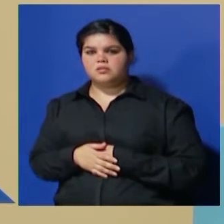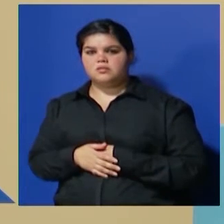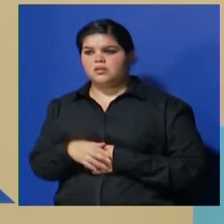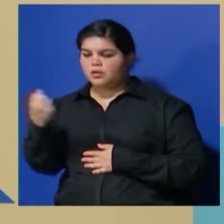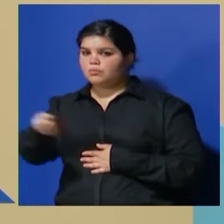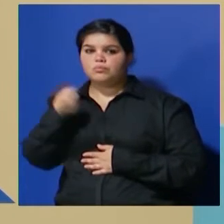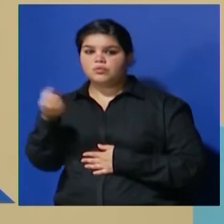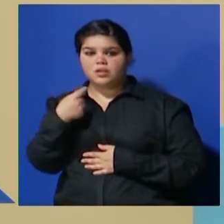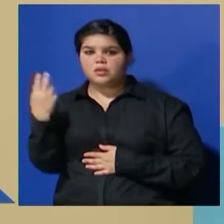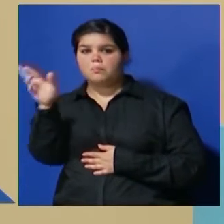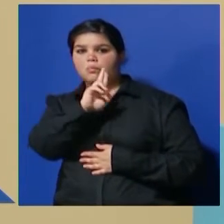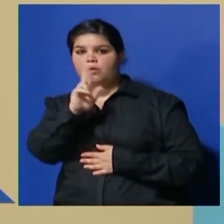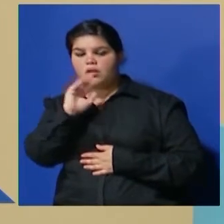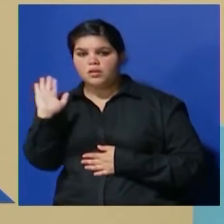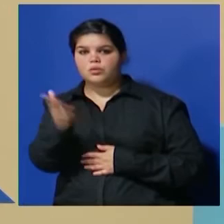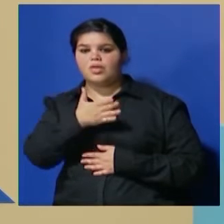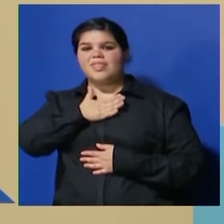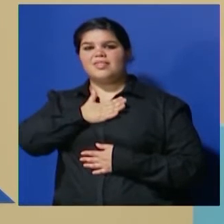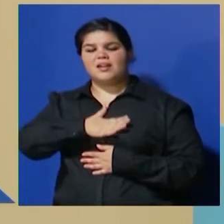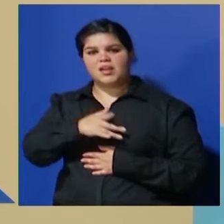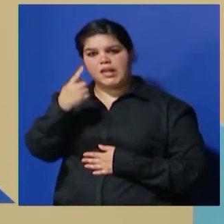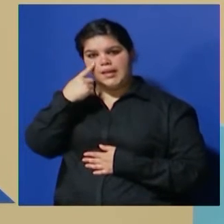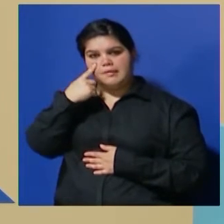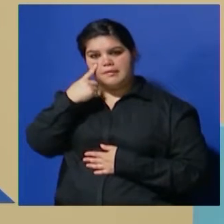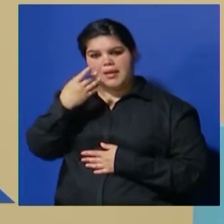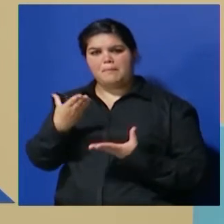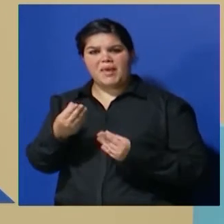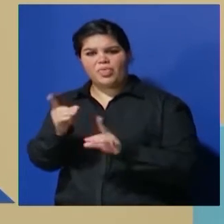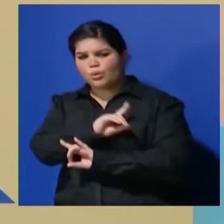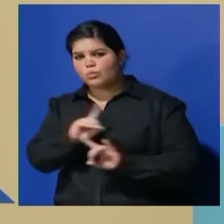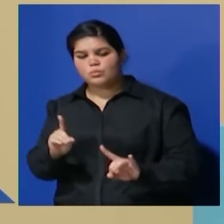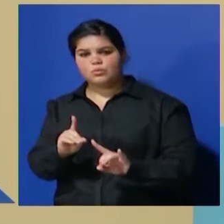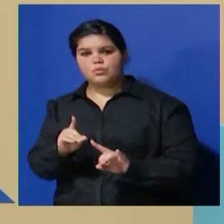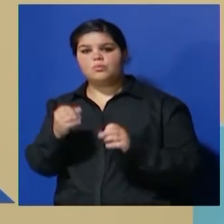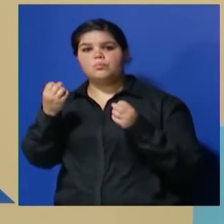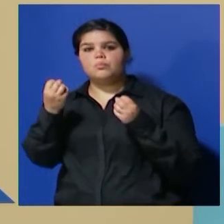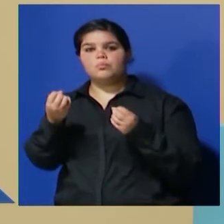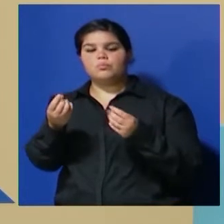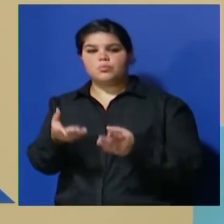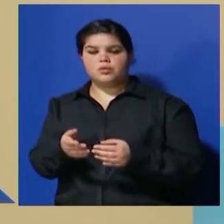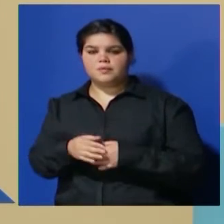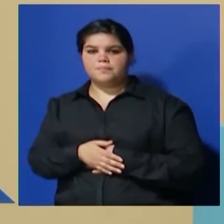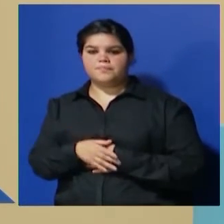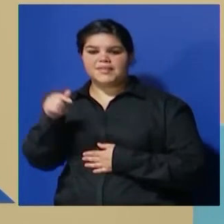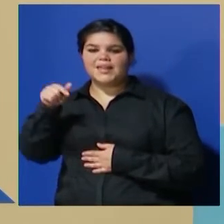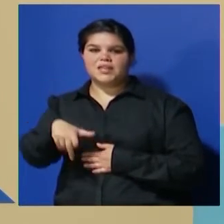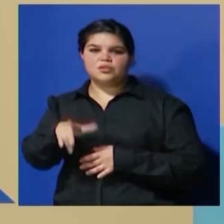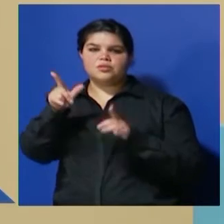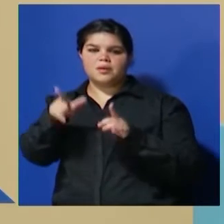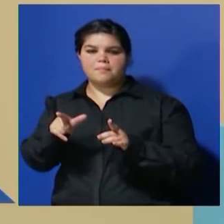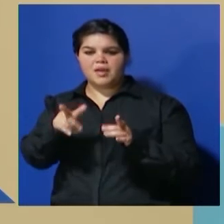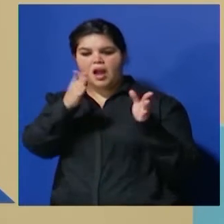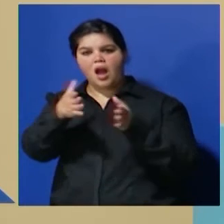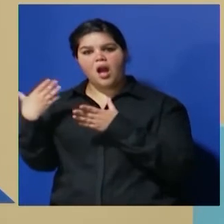tranquilas y sin miedo, porque todo esto, por más está decirlo, es disciplinante, ¿no? Mirá lo que